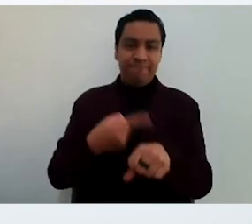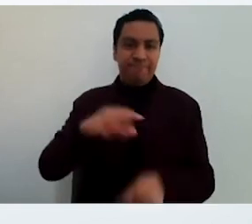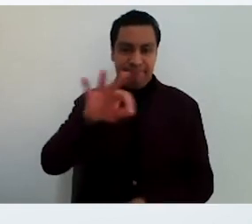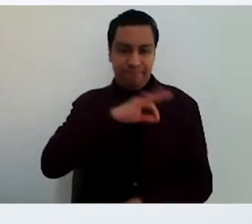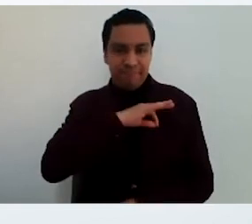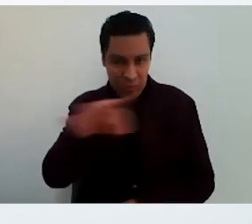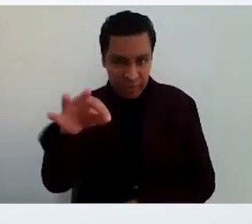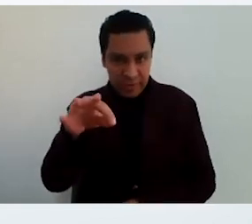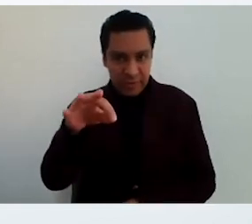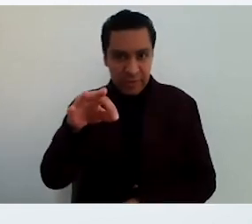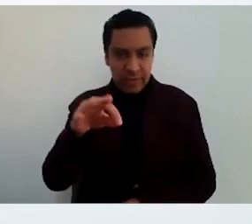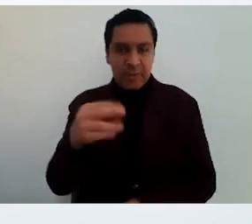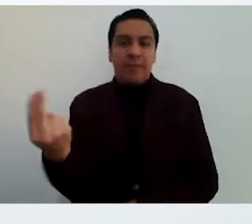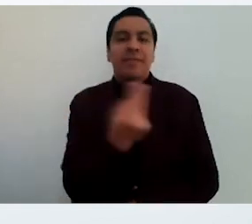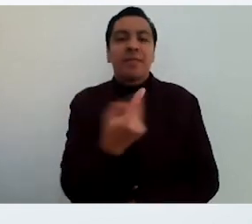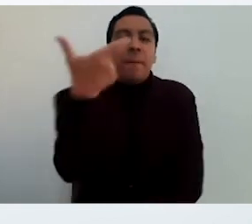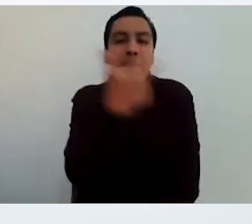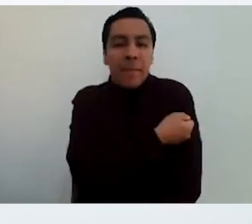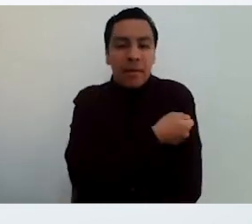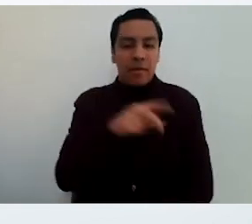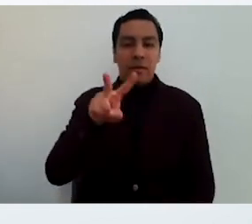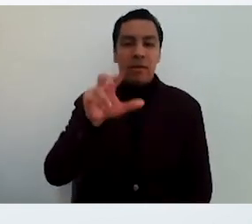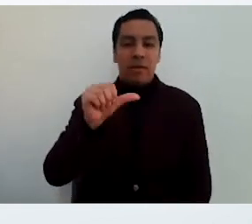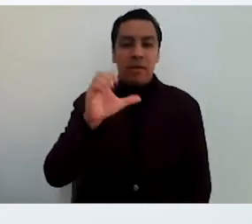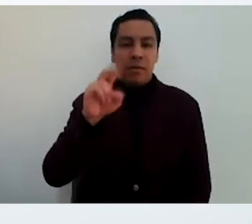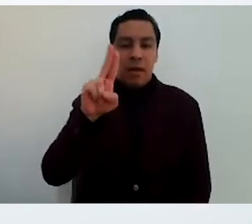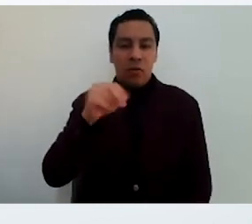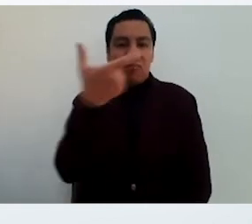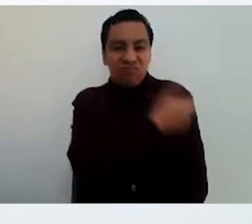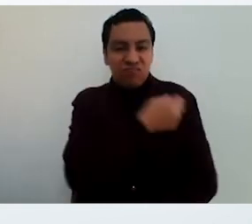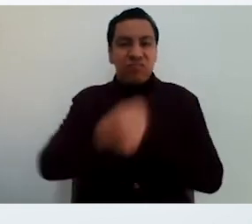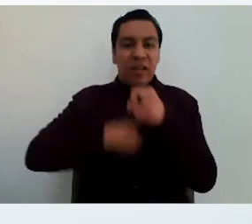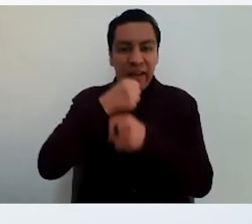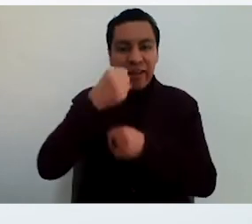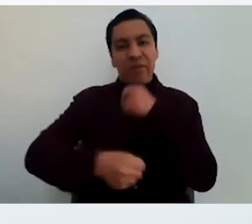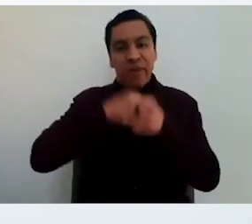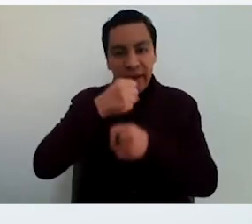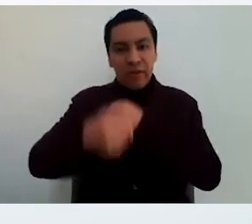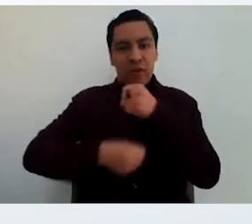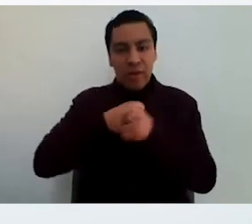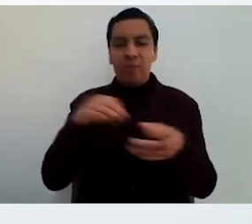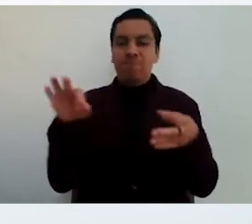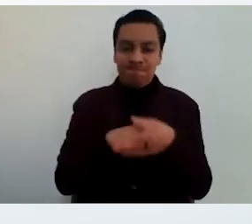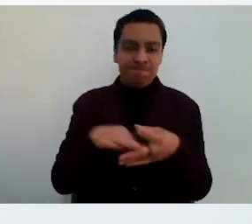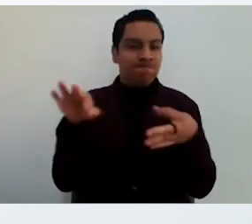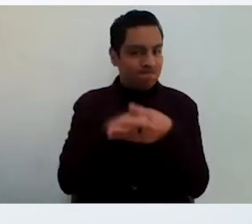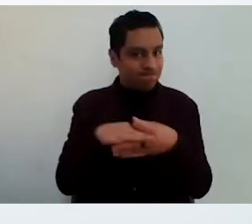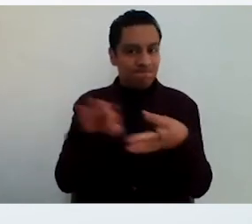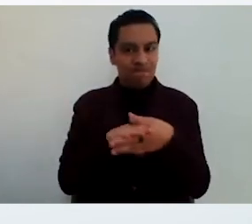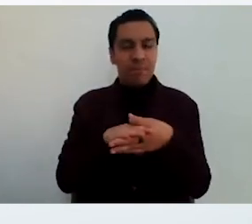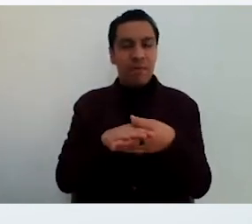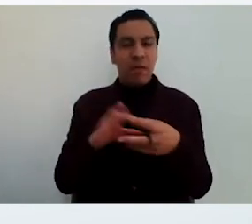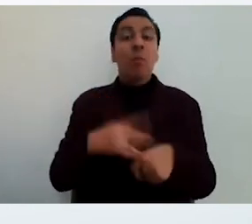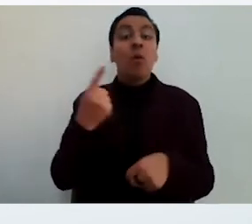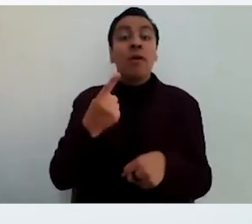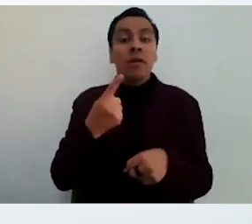la de influenza, quiere decir que no necesitaríamos vacunas anuales, sino vacunas bianuales. Y si tenemos un poco